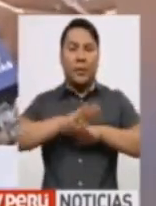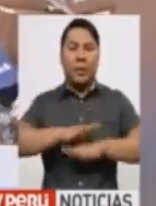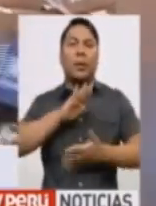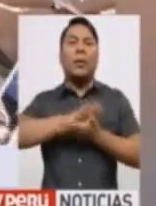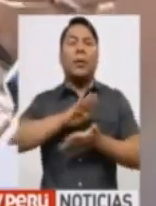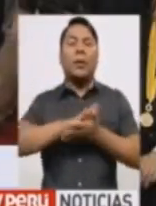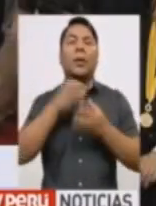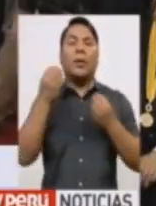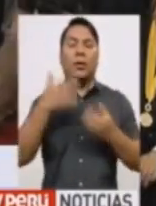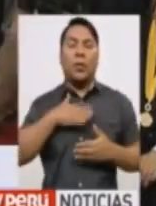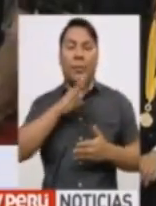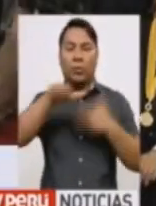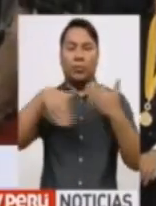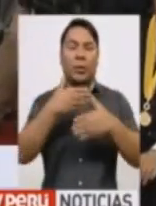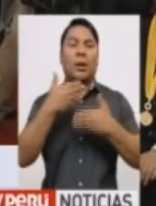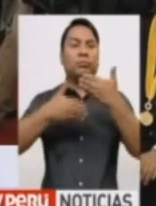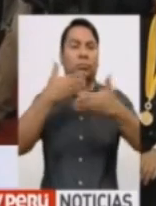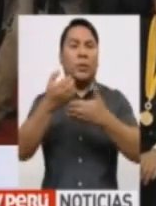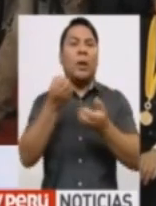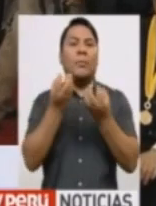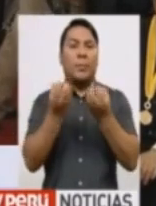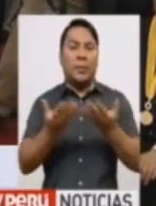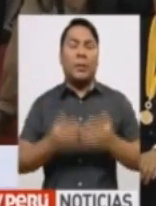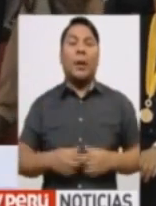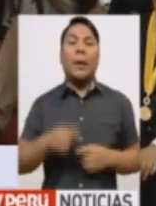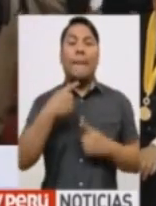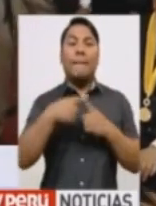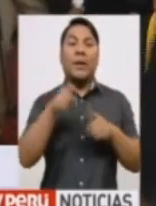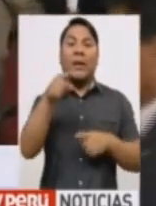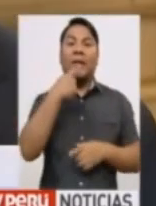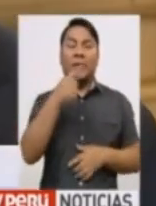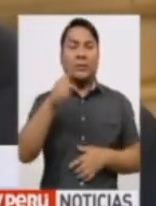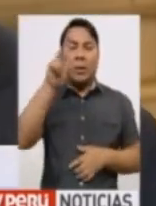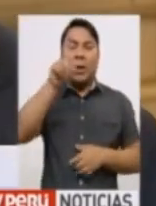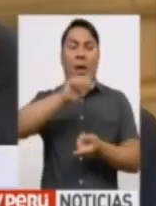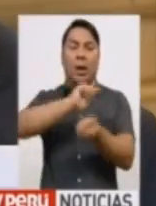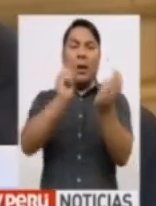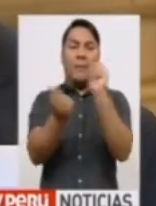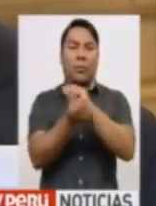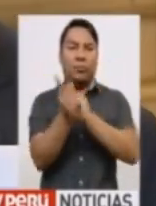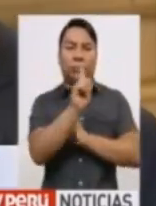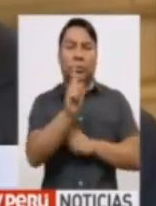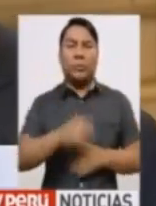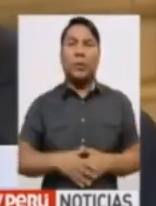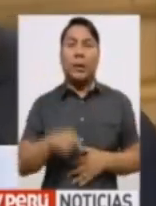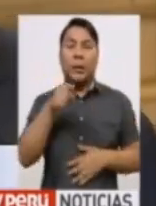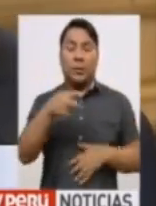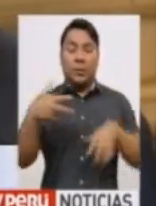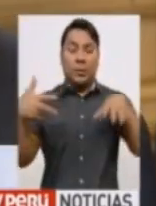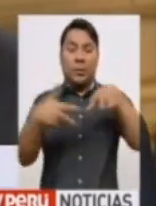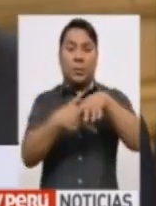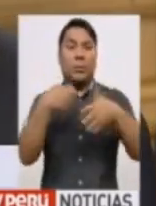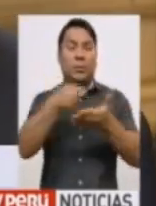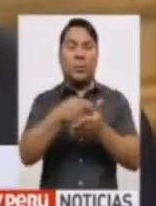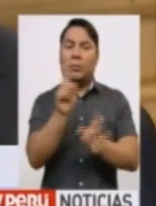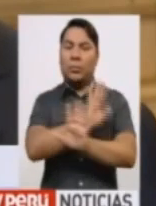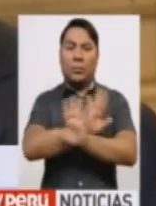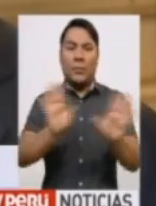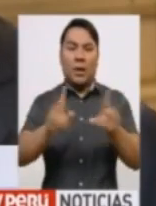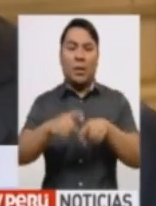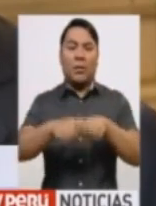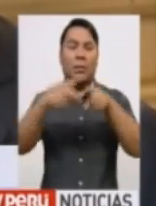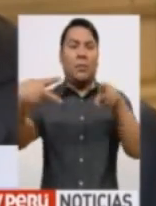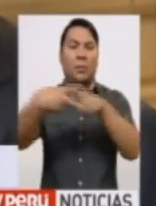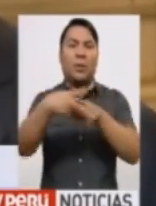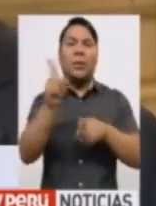hacer las cosas de los demás. Aseguró que en ningún momento cambió su posición. Ese peaje no va, digamos, ese es un elemento ya